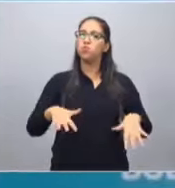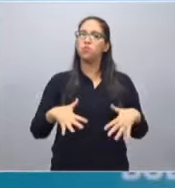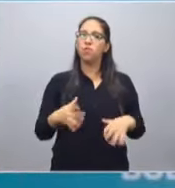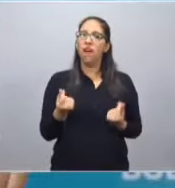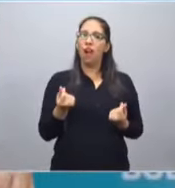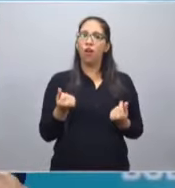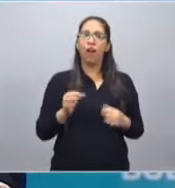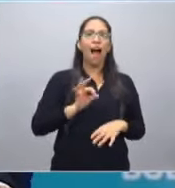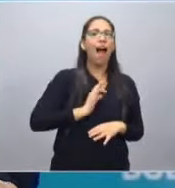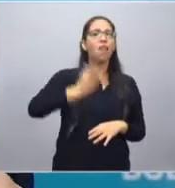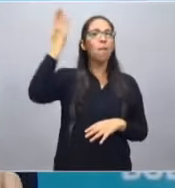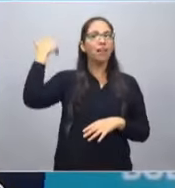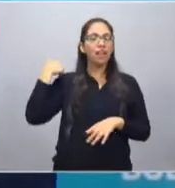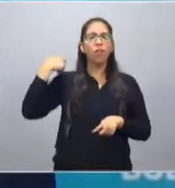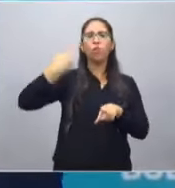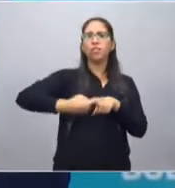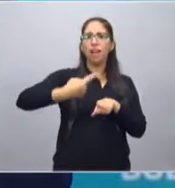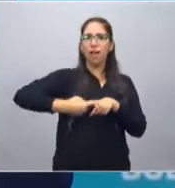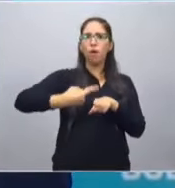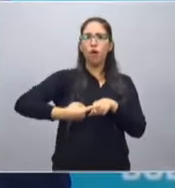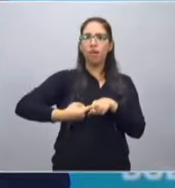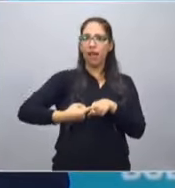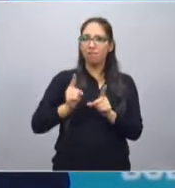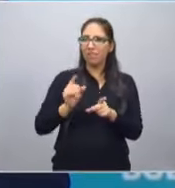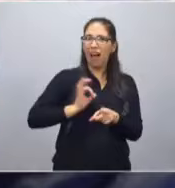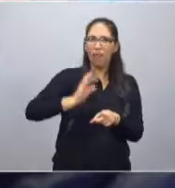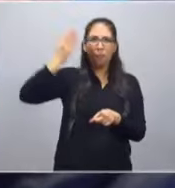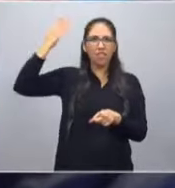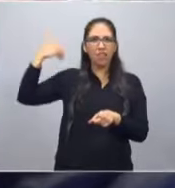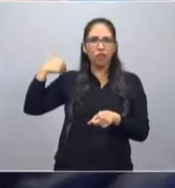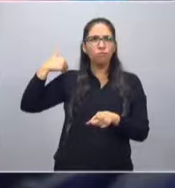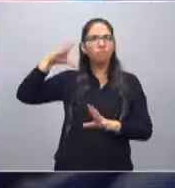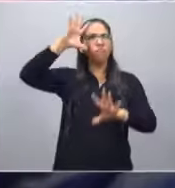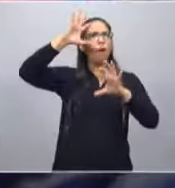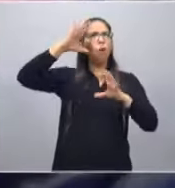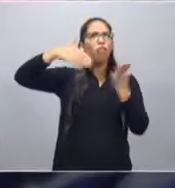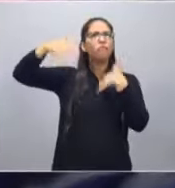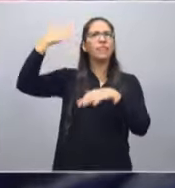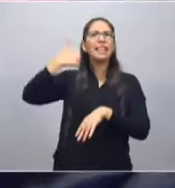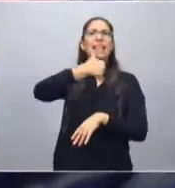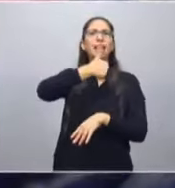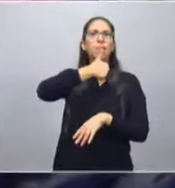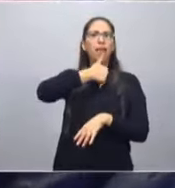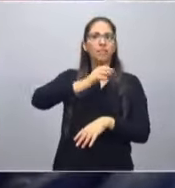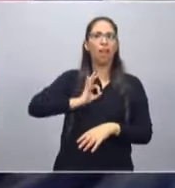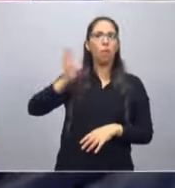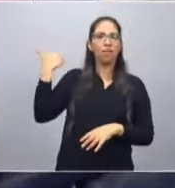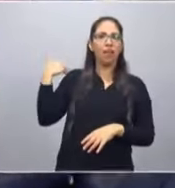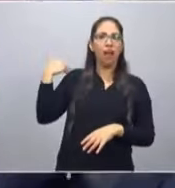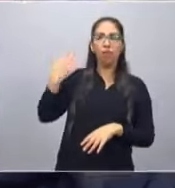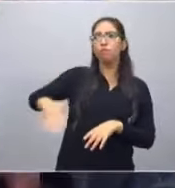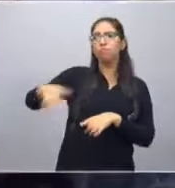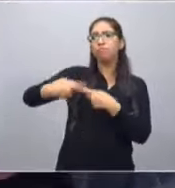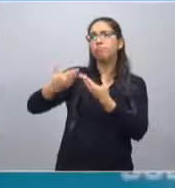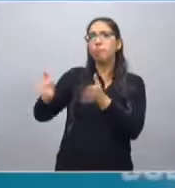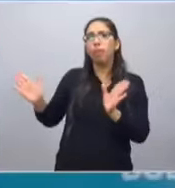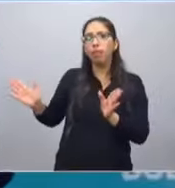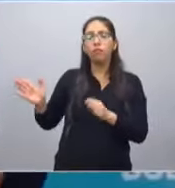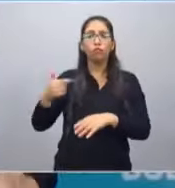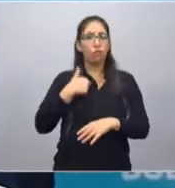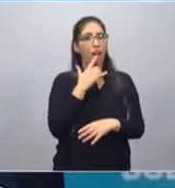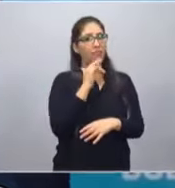cuando hicimos esta misma ceremonia recuerdo fue en quilmes me parece en aquell oportunidad advertí